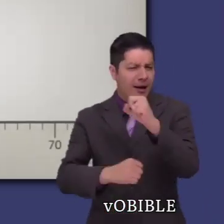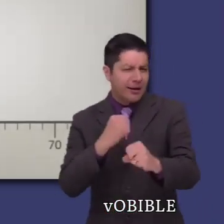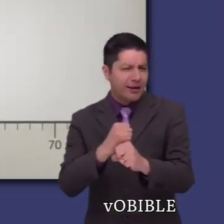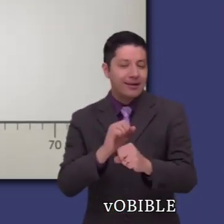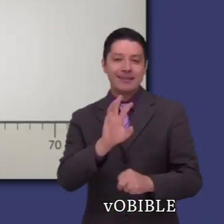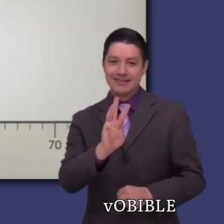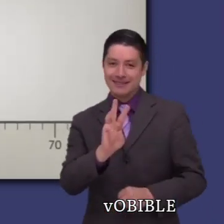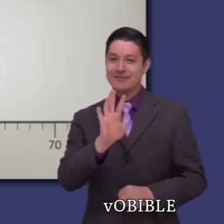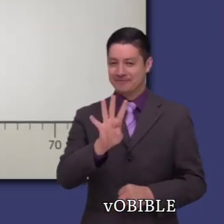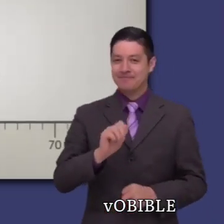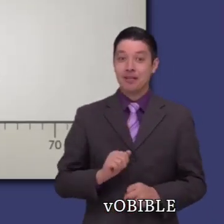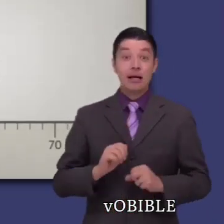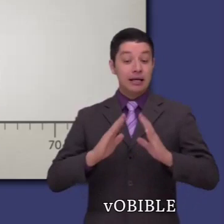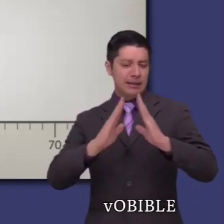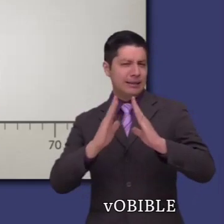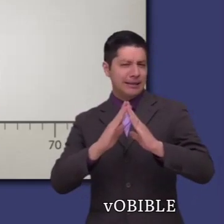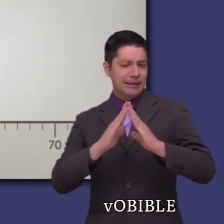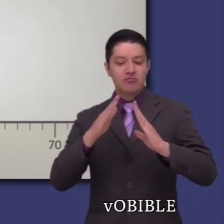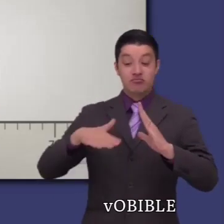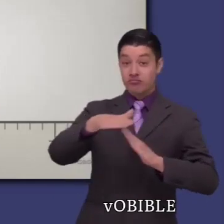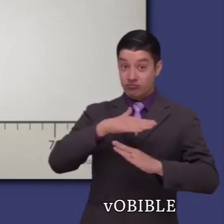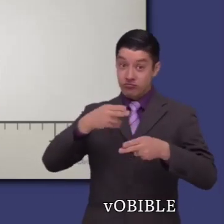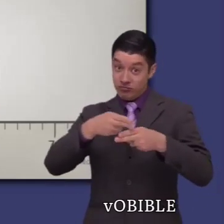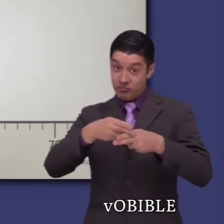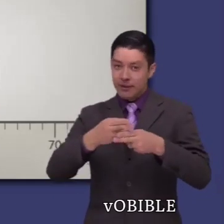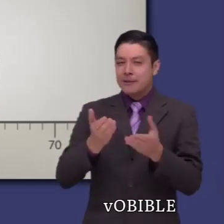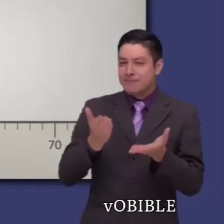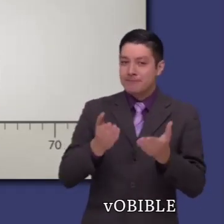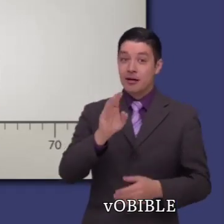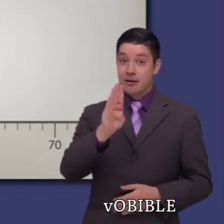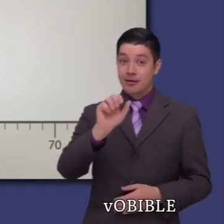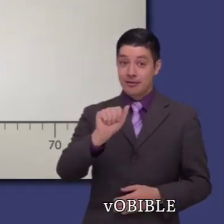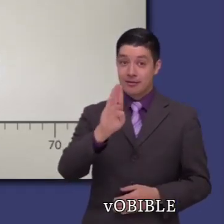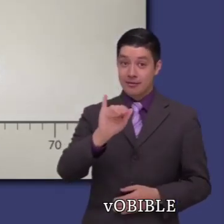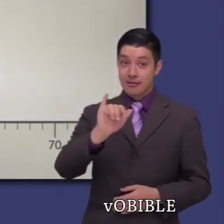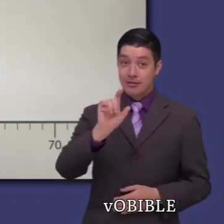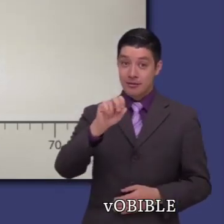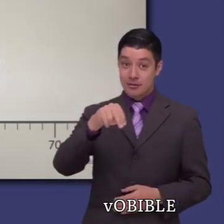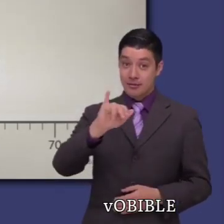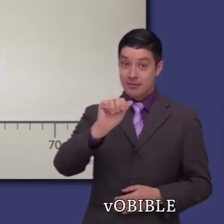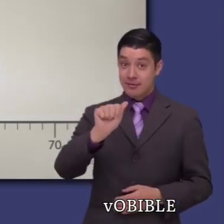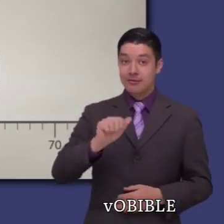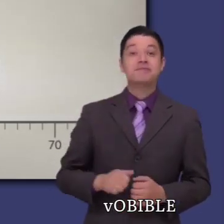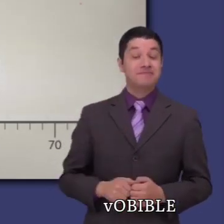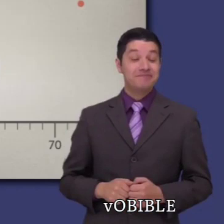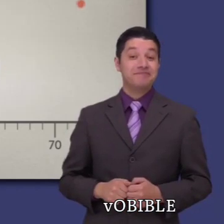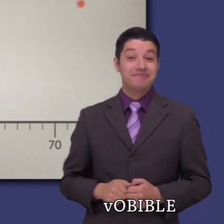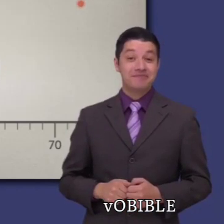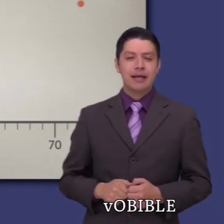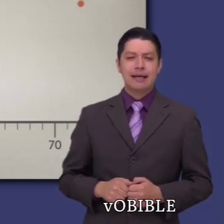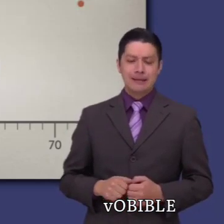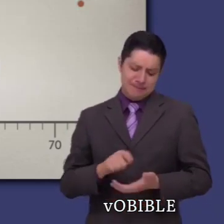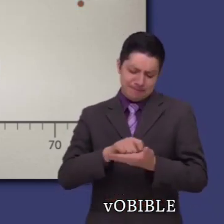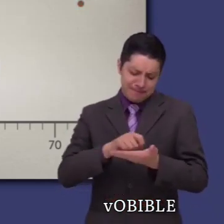Escribió la segunda carta alrededor del año 64, poco después de la primera. En ese momento, tal vez